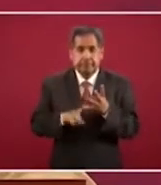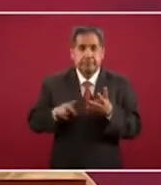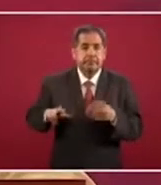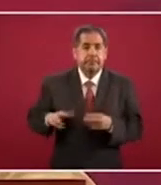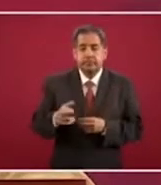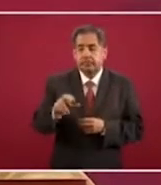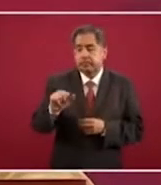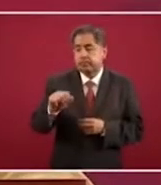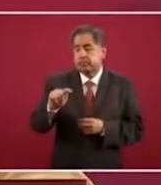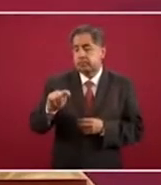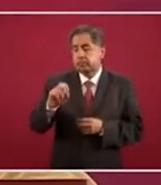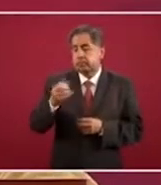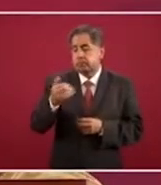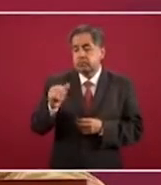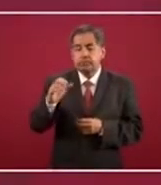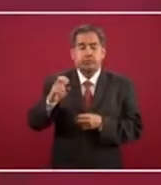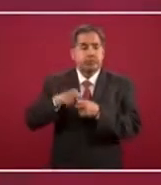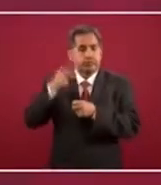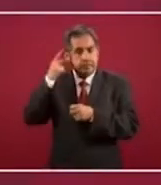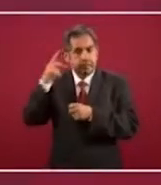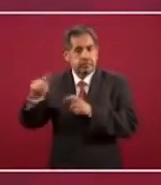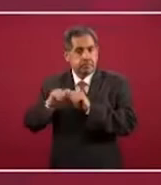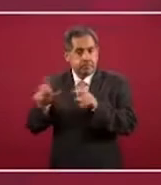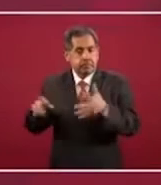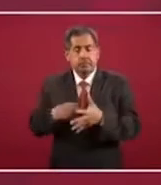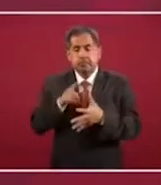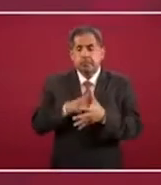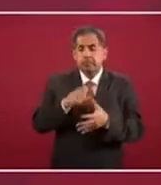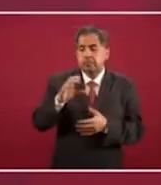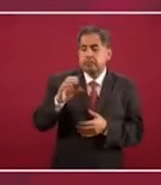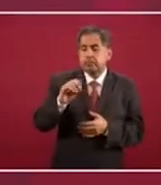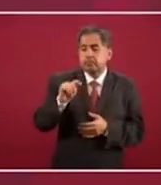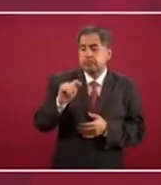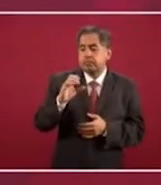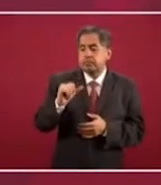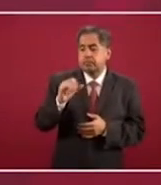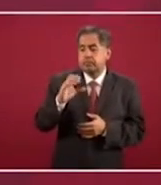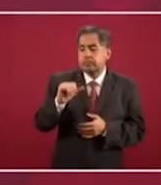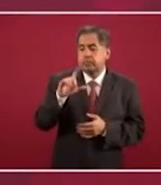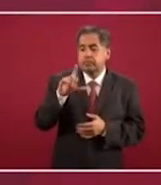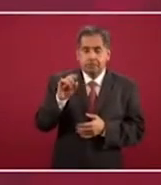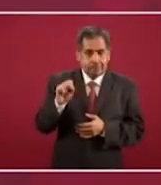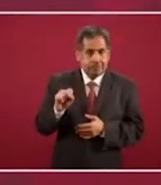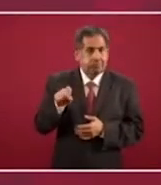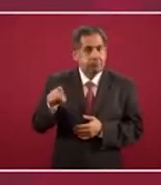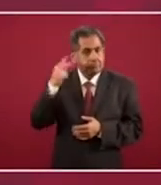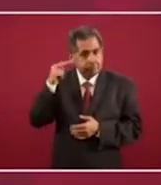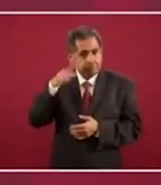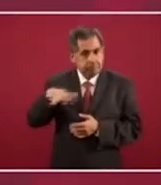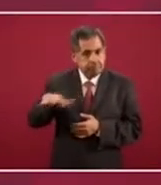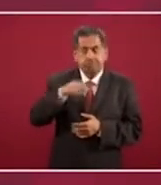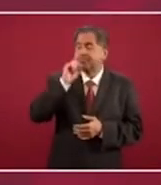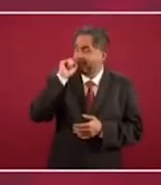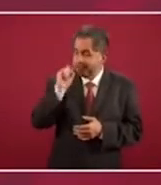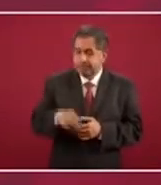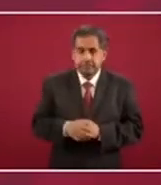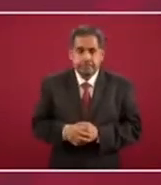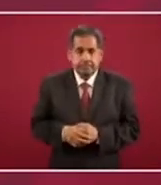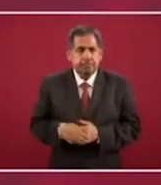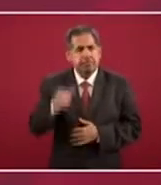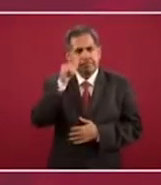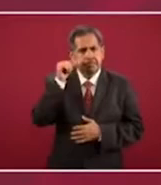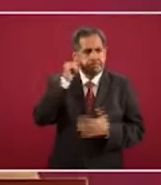Atoyac en Puebla y Tlaxcala, y finalmente en Coatzacoalcos. En estas 6 regiones que hemos ayer recibido a la